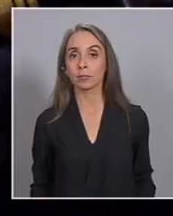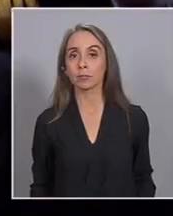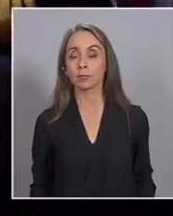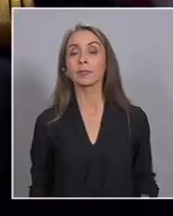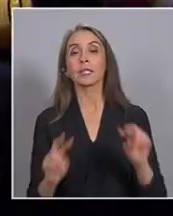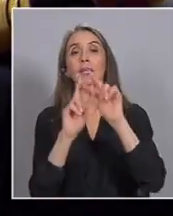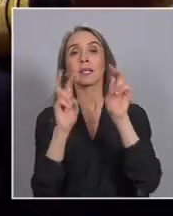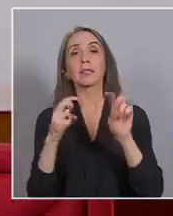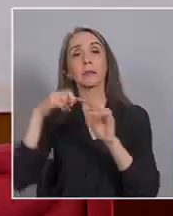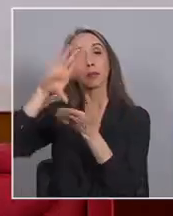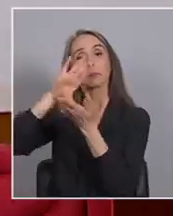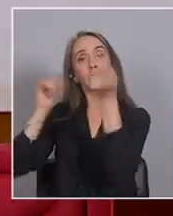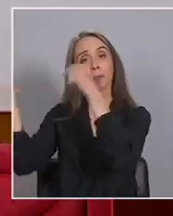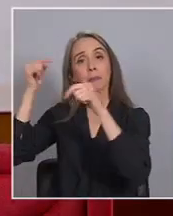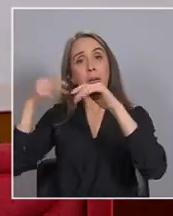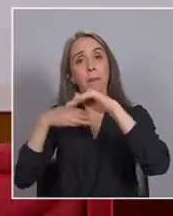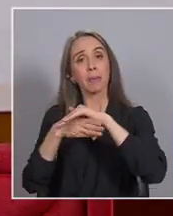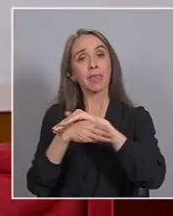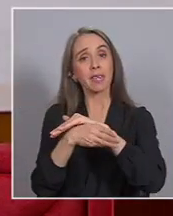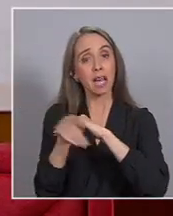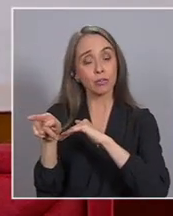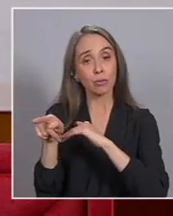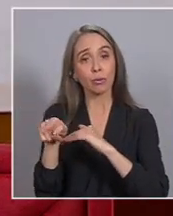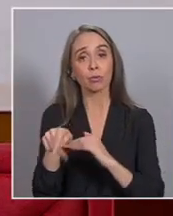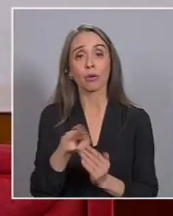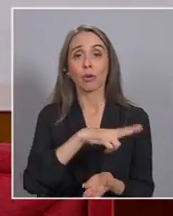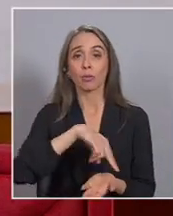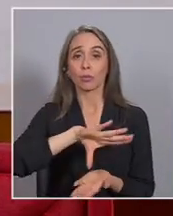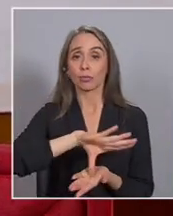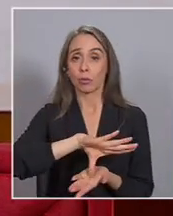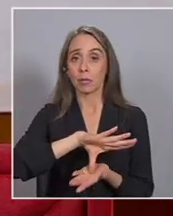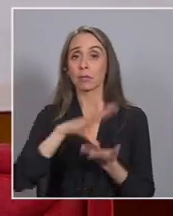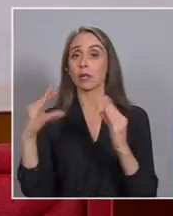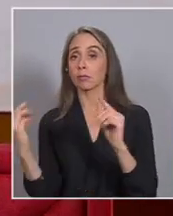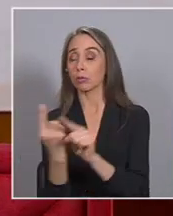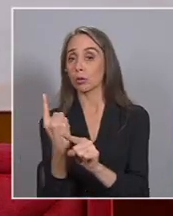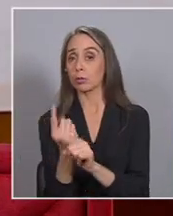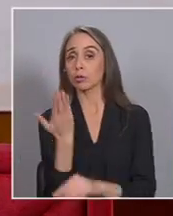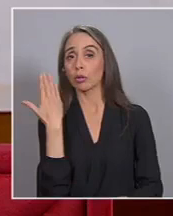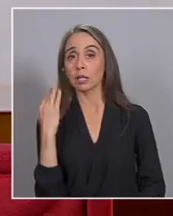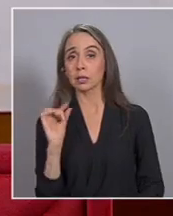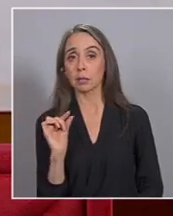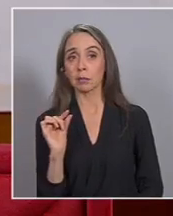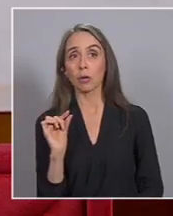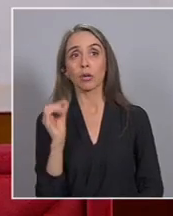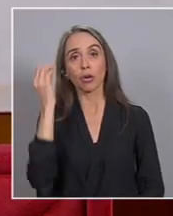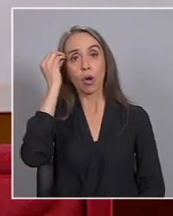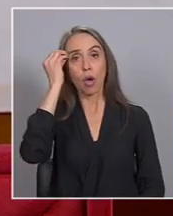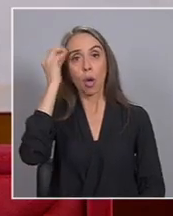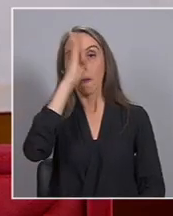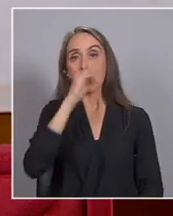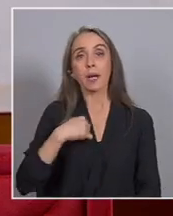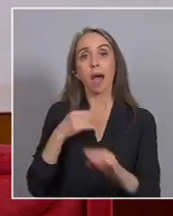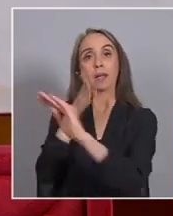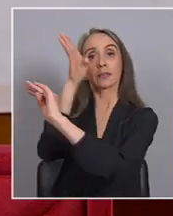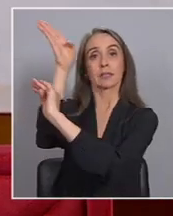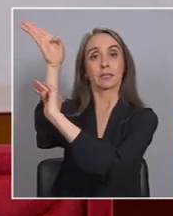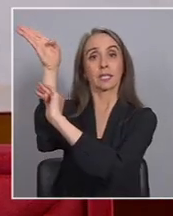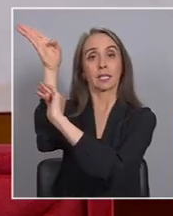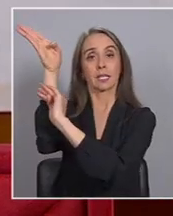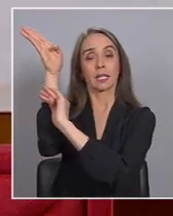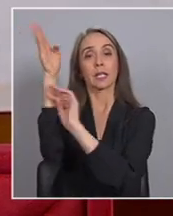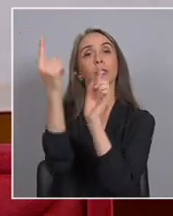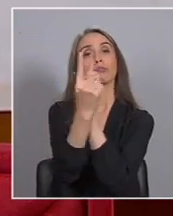En materia de migración, nuestro país, y lo conversábamos recién en Brasil con